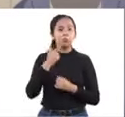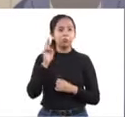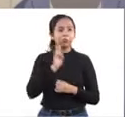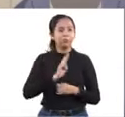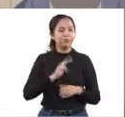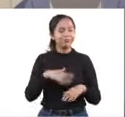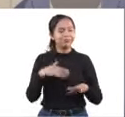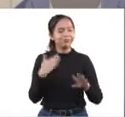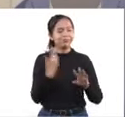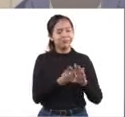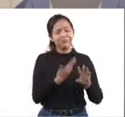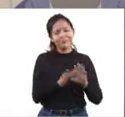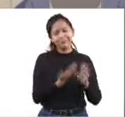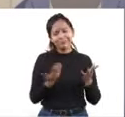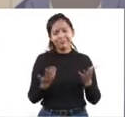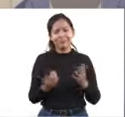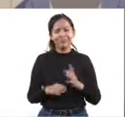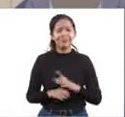inexplicable,